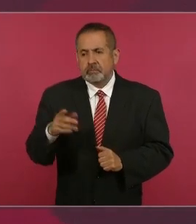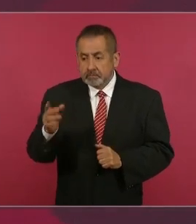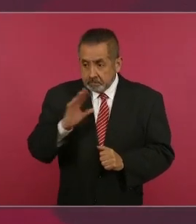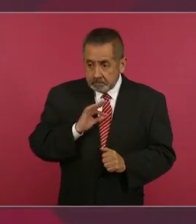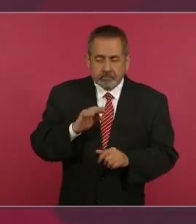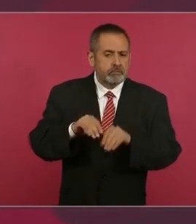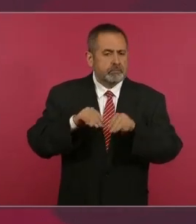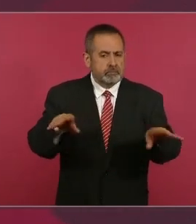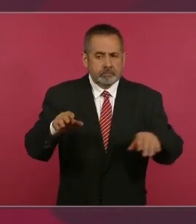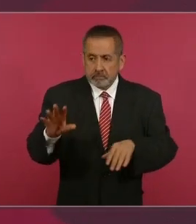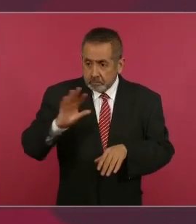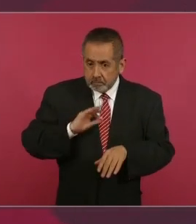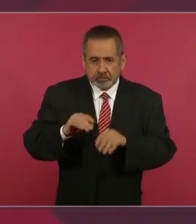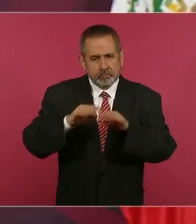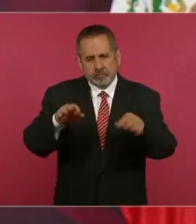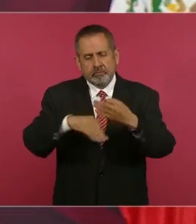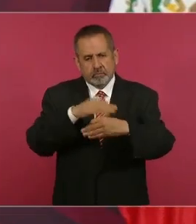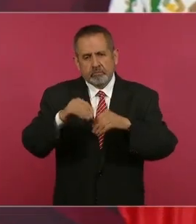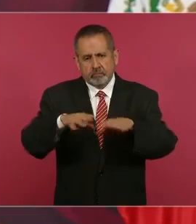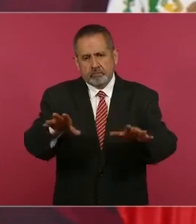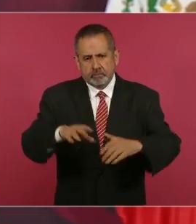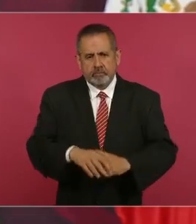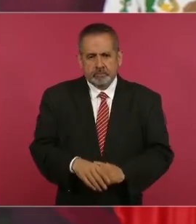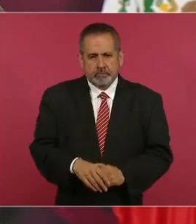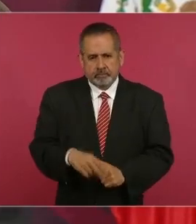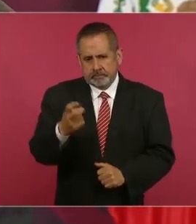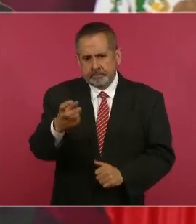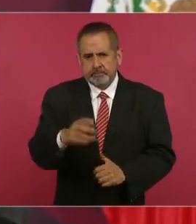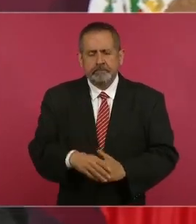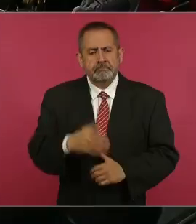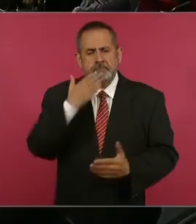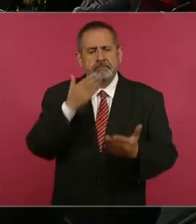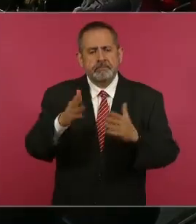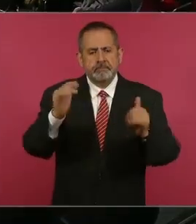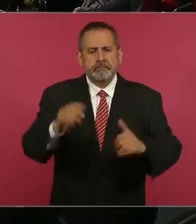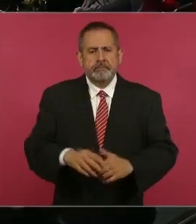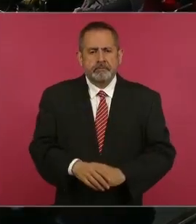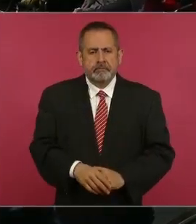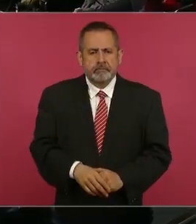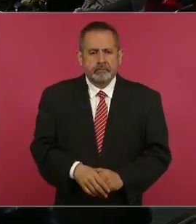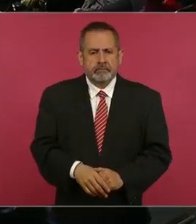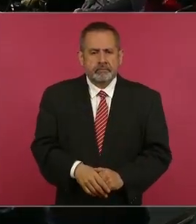informando a todos sobre esto. Muy bien.